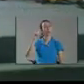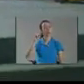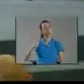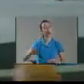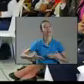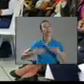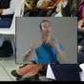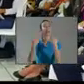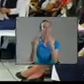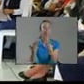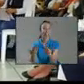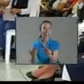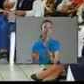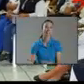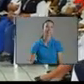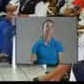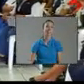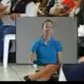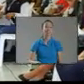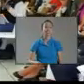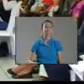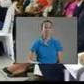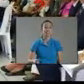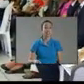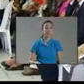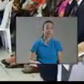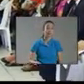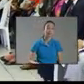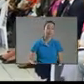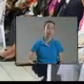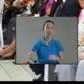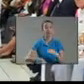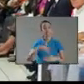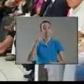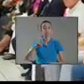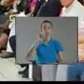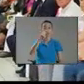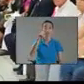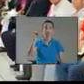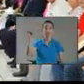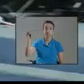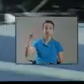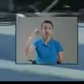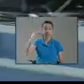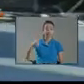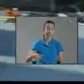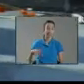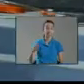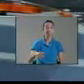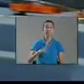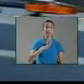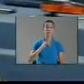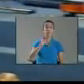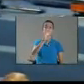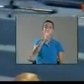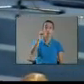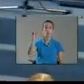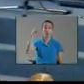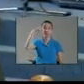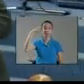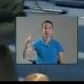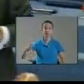a nivel de vaca, a nivel de burro, a nivel de oveja. Bueno, ovejas.